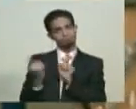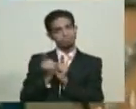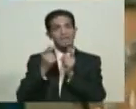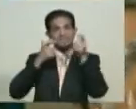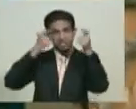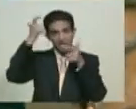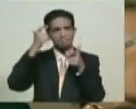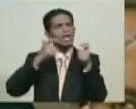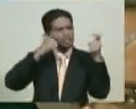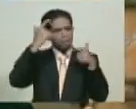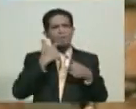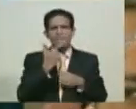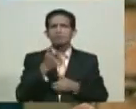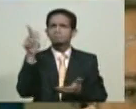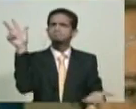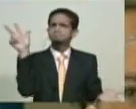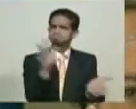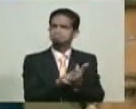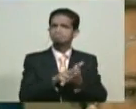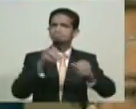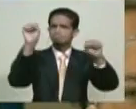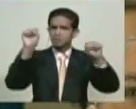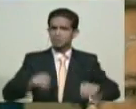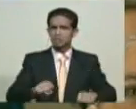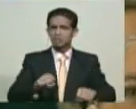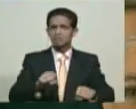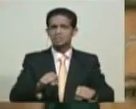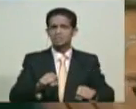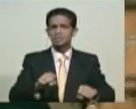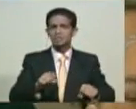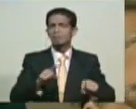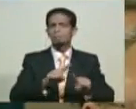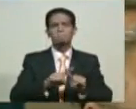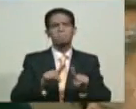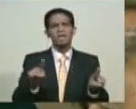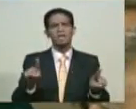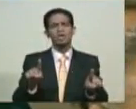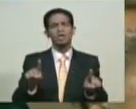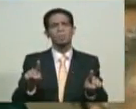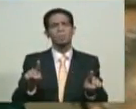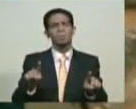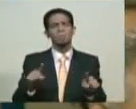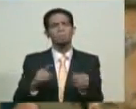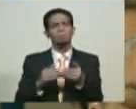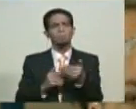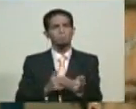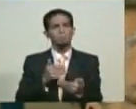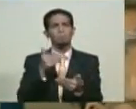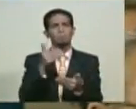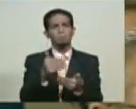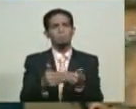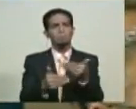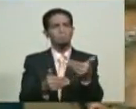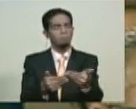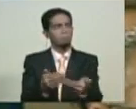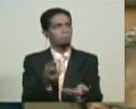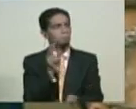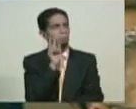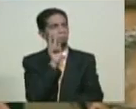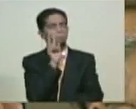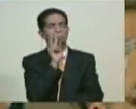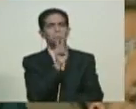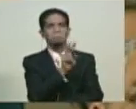hágase, el presidente. Bueno, pero han pasado, presidente, pasa el tiempo, y no hay ese órgano